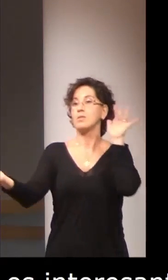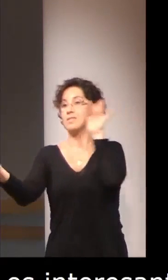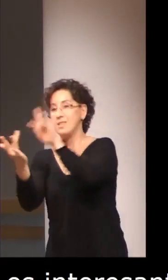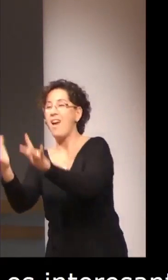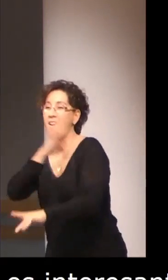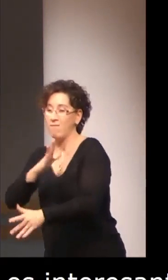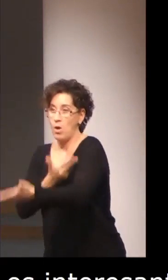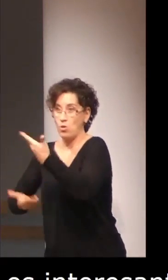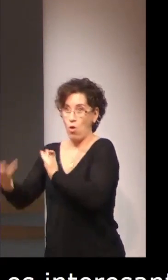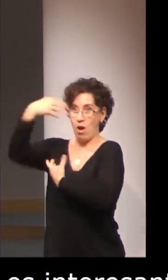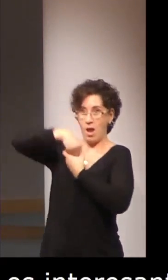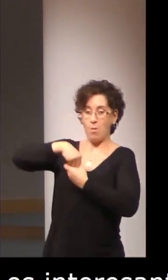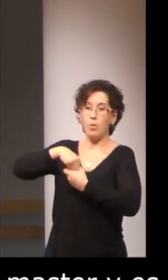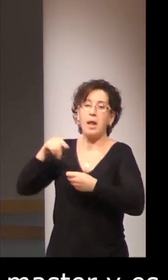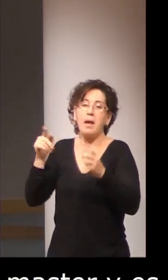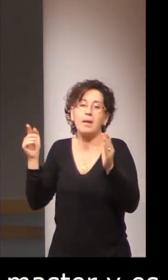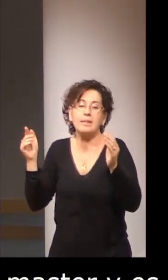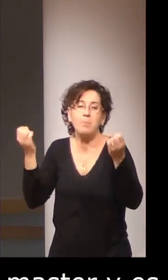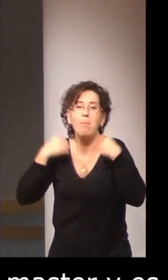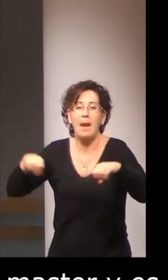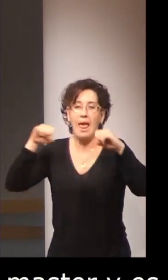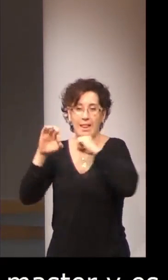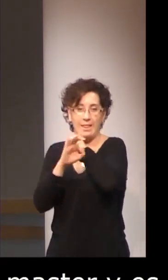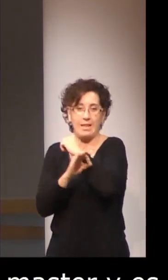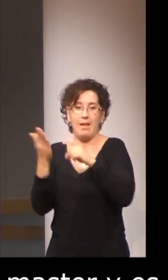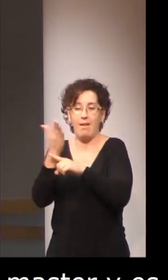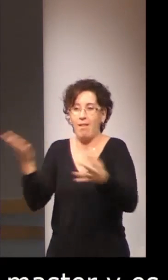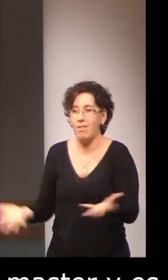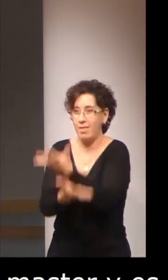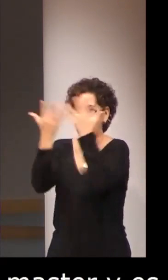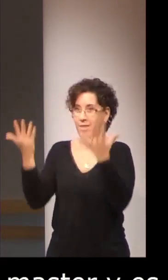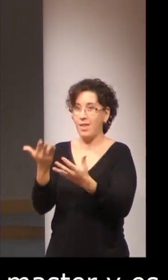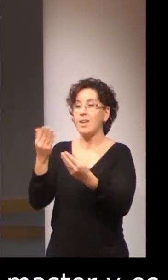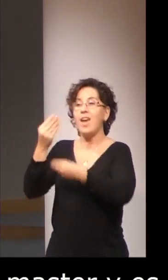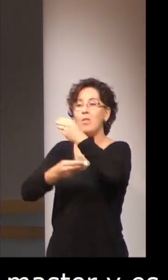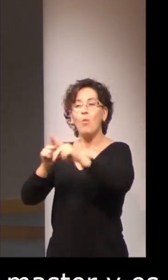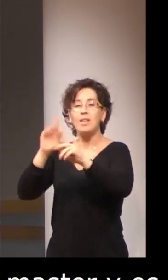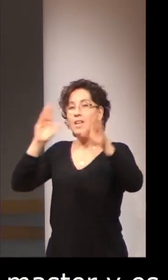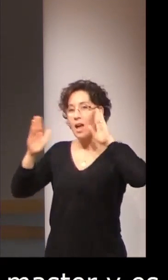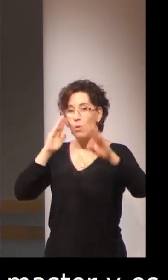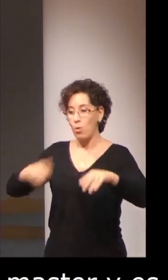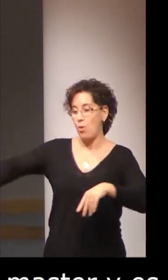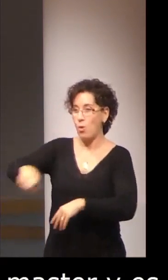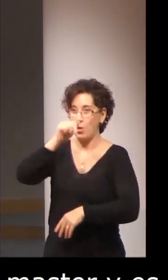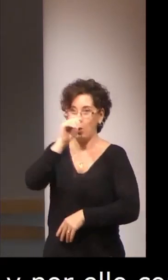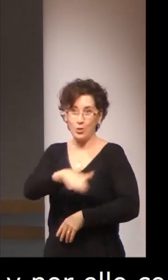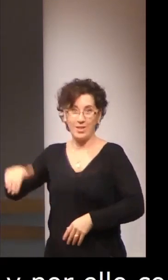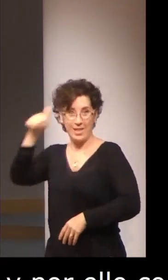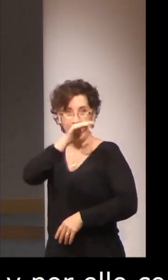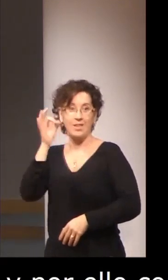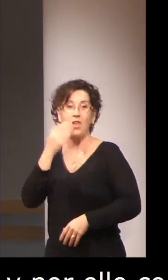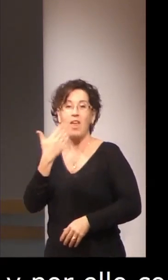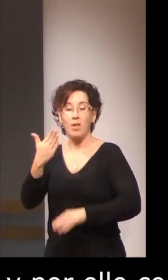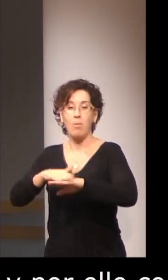colaborara con este breve esta breve presentación y saludo que les mandó a los eh a las niñas y niños de